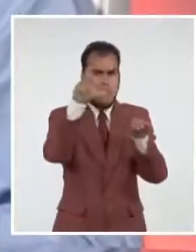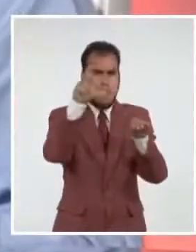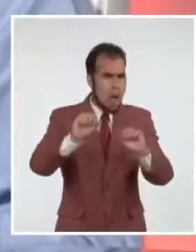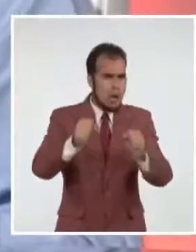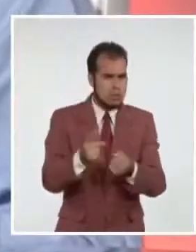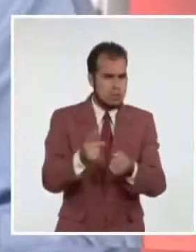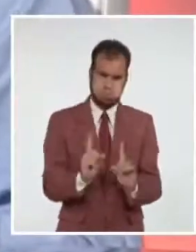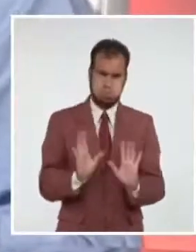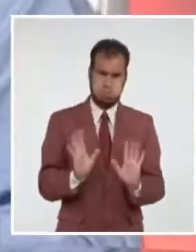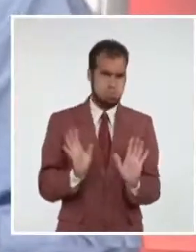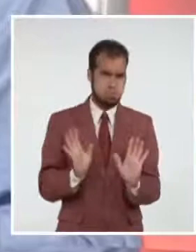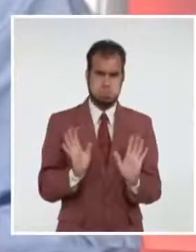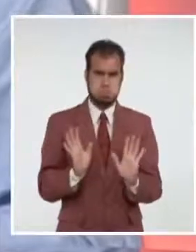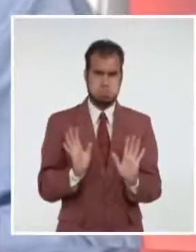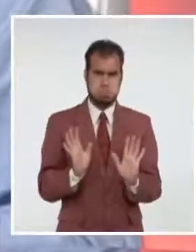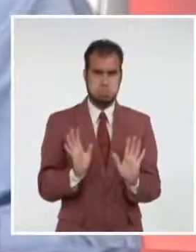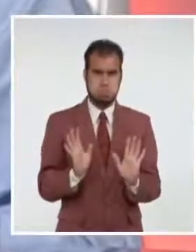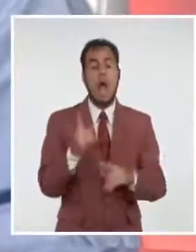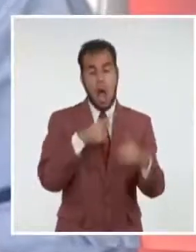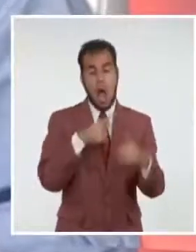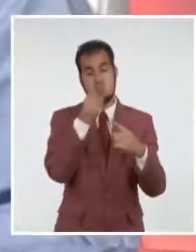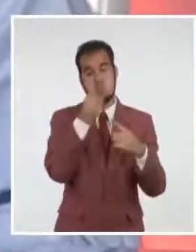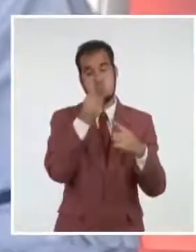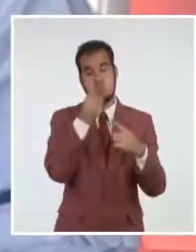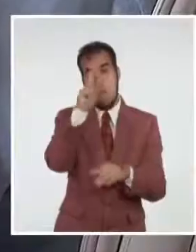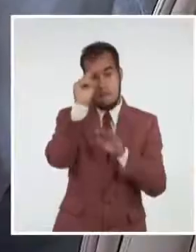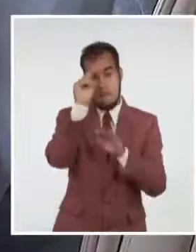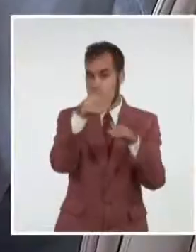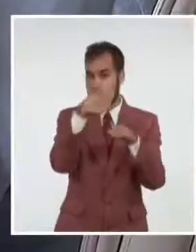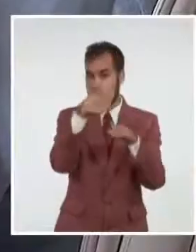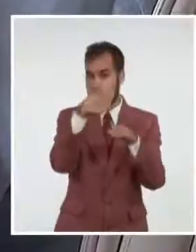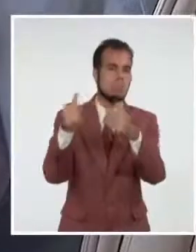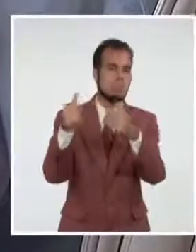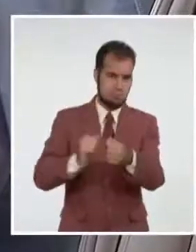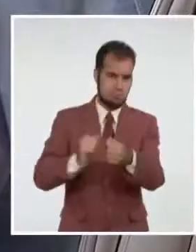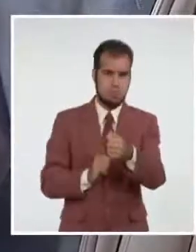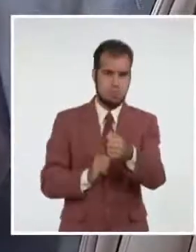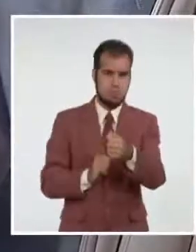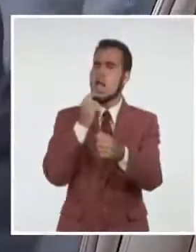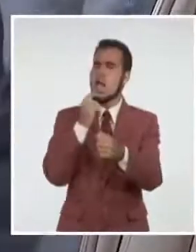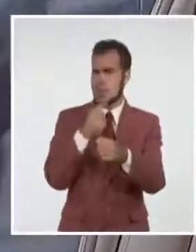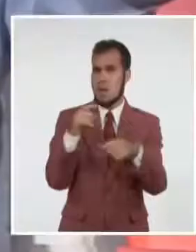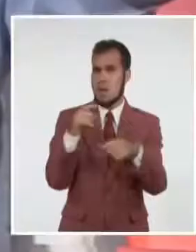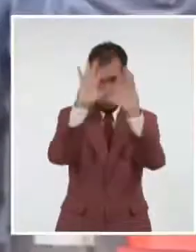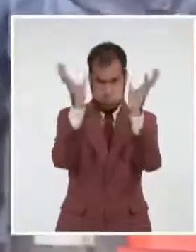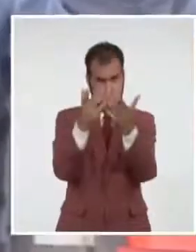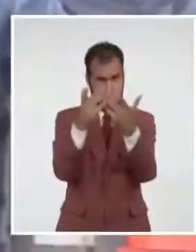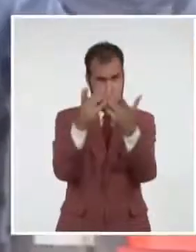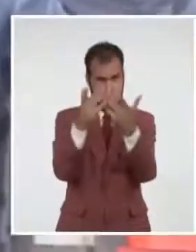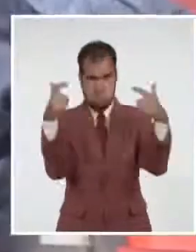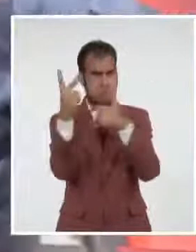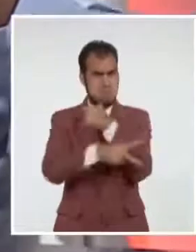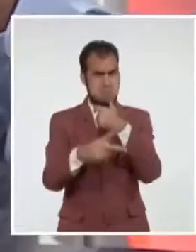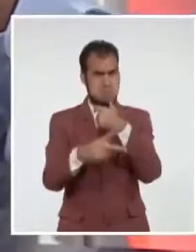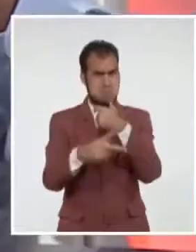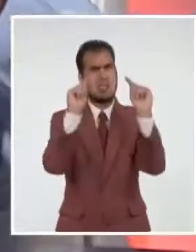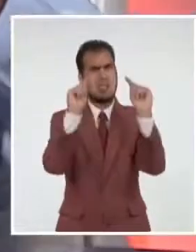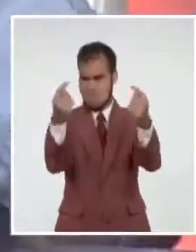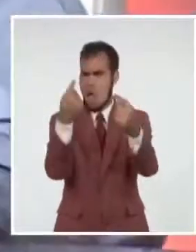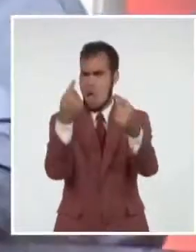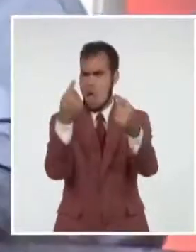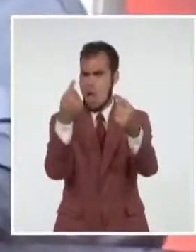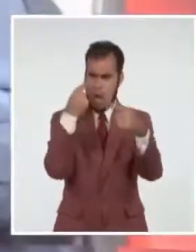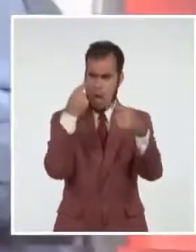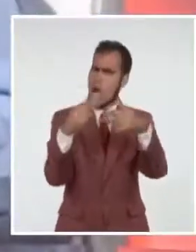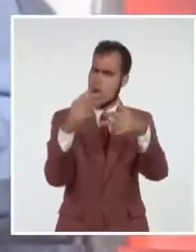el ingreso domiciliario. En la mayor parte del mundo se está haciendo así. En la mayor parte del mundo se hace así hace ya mucho tiempo. Y